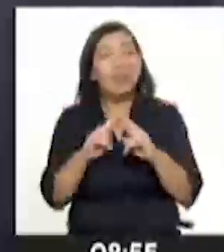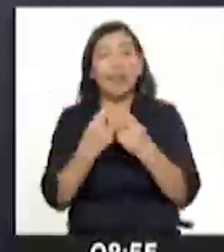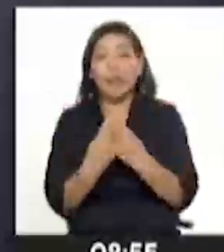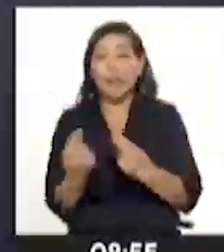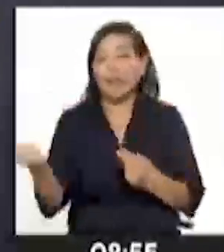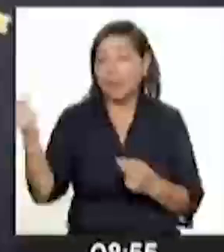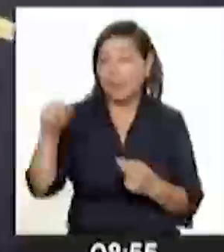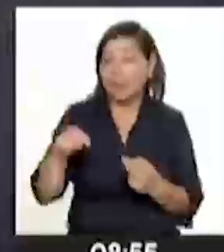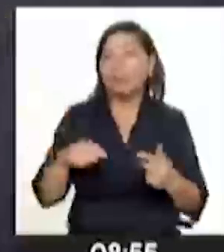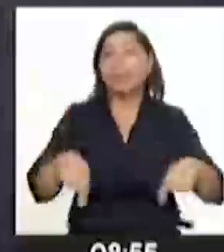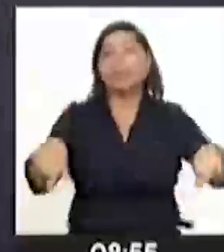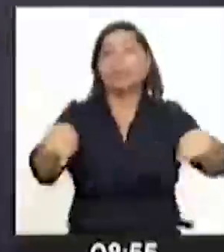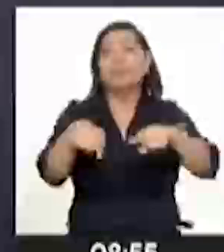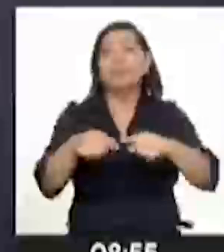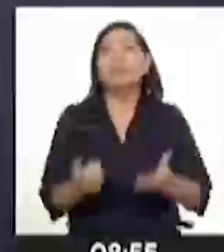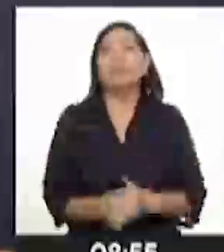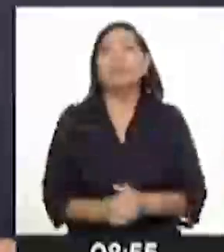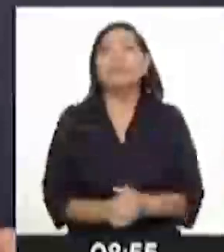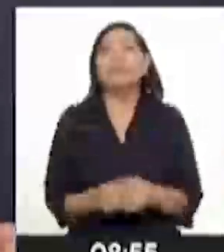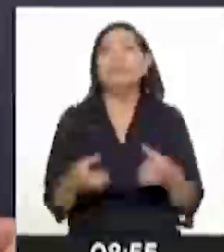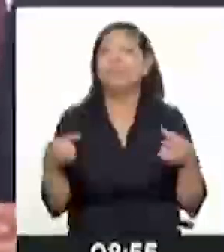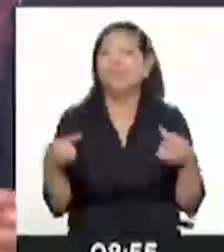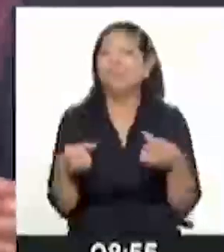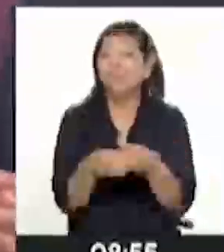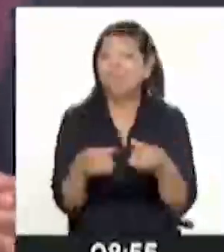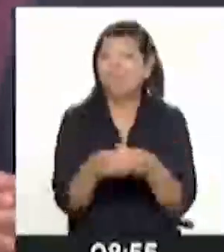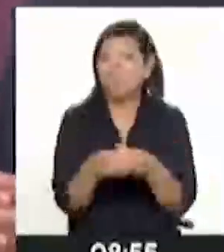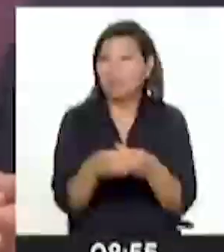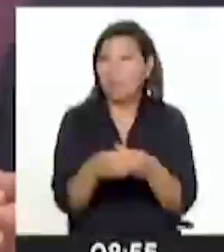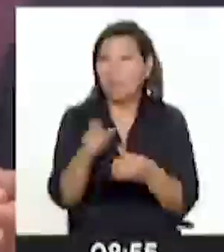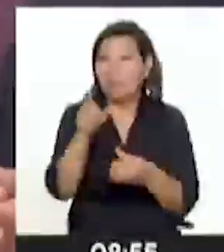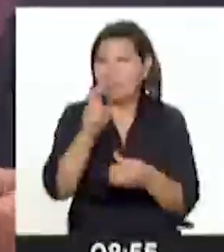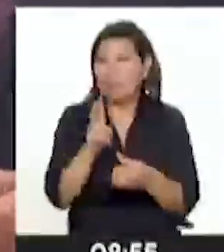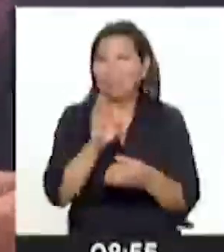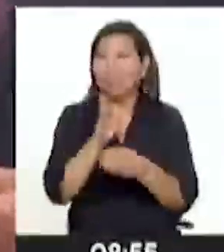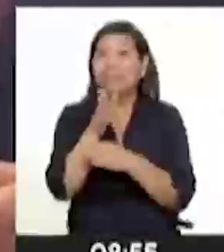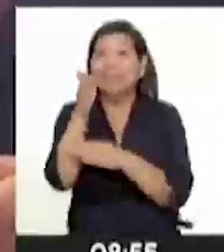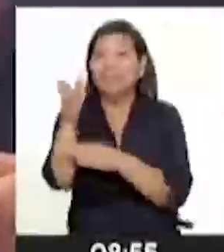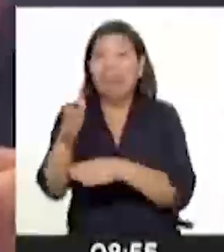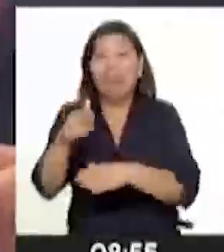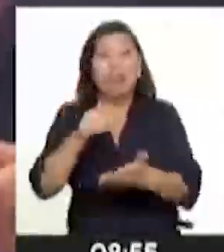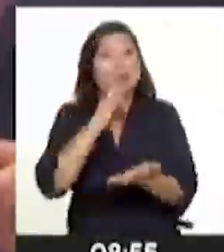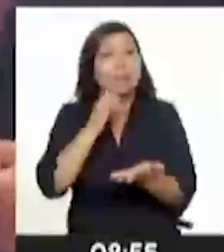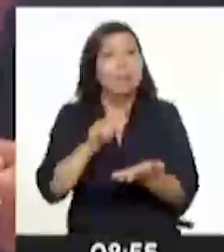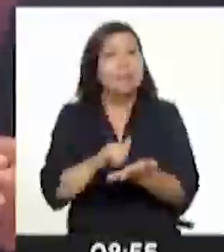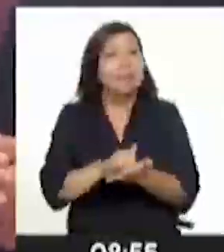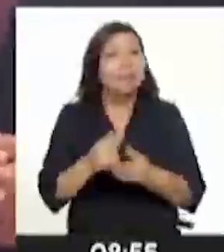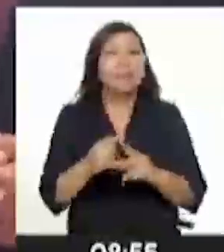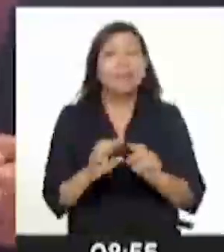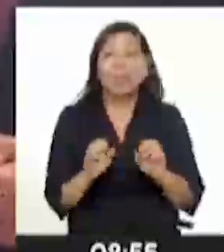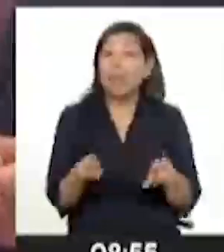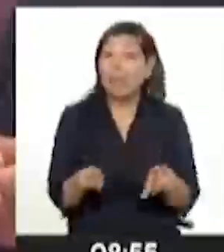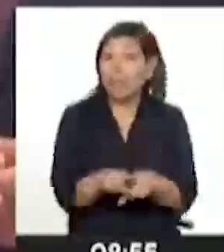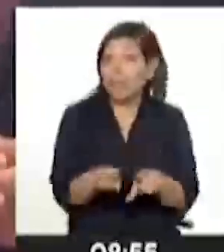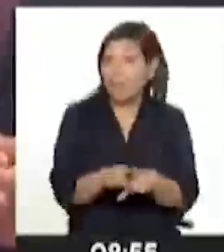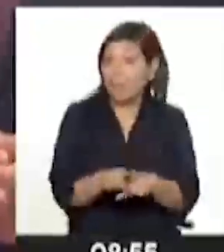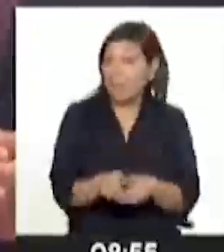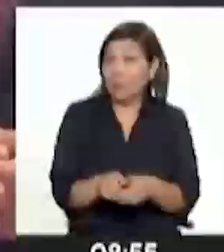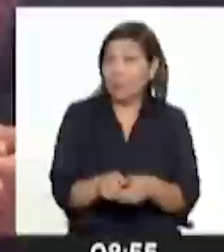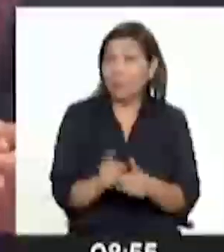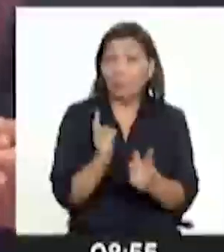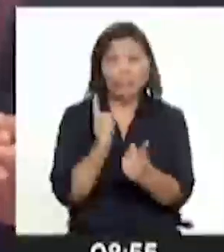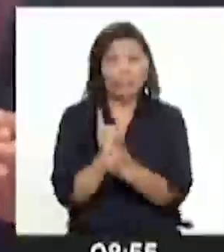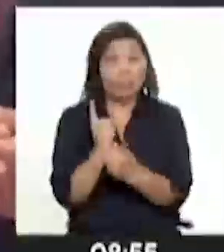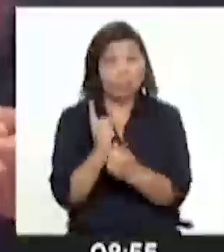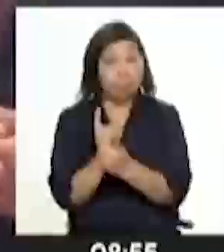pequeña gira. Ahora, esta comitiva que justamente está articulando esfuerzos va a tener también una entrevista,